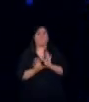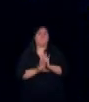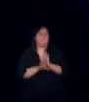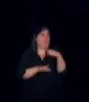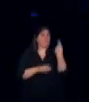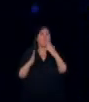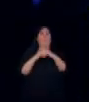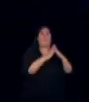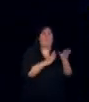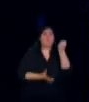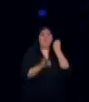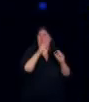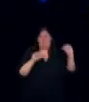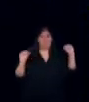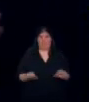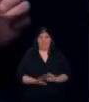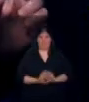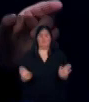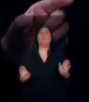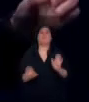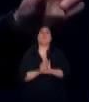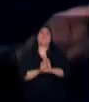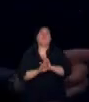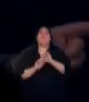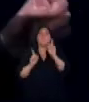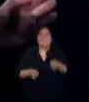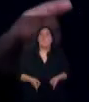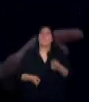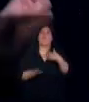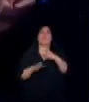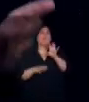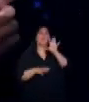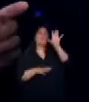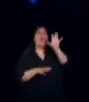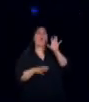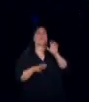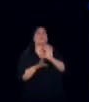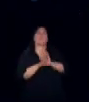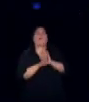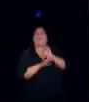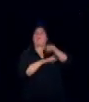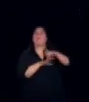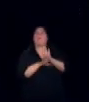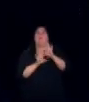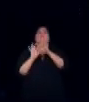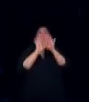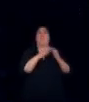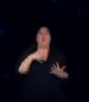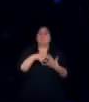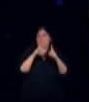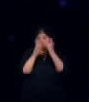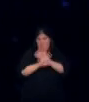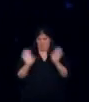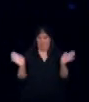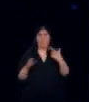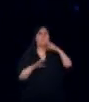debate, que tuvo altísimo rating y que se vio en todo el país, la gente iba a estar expectante y prestándole atención a cada